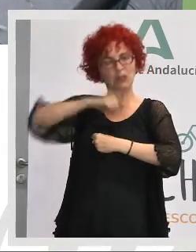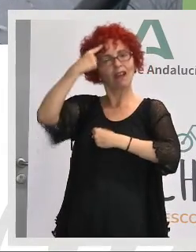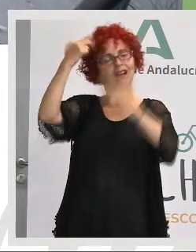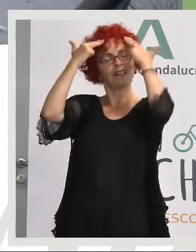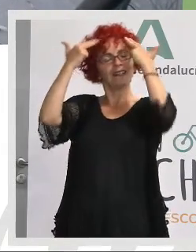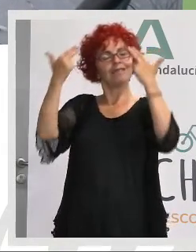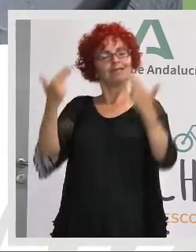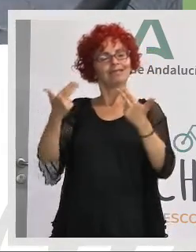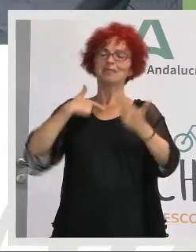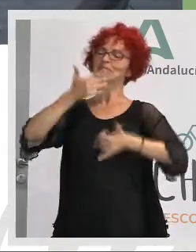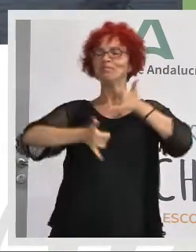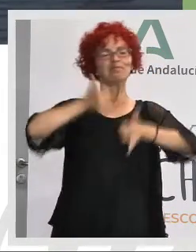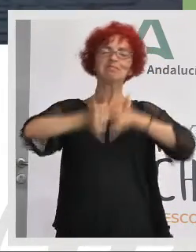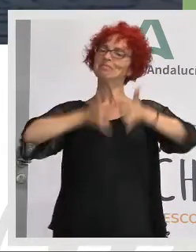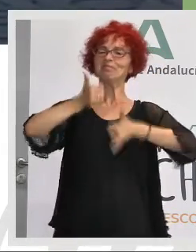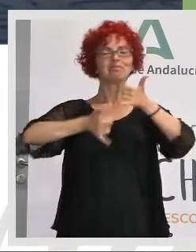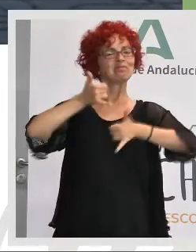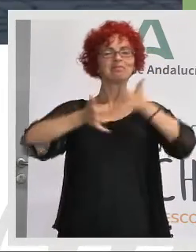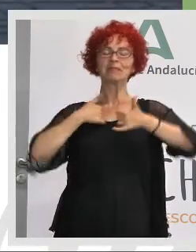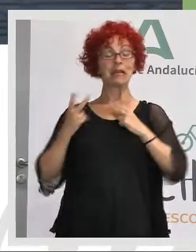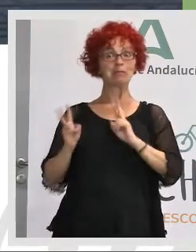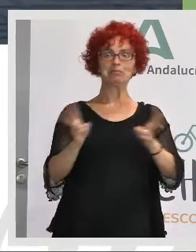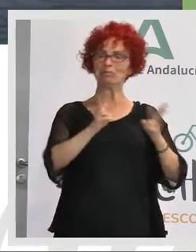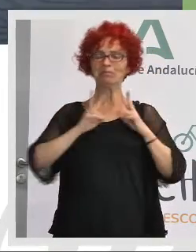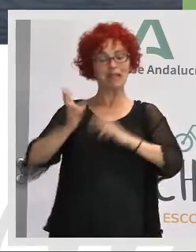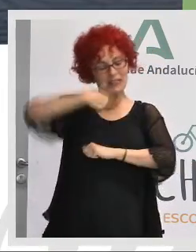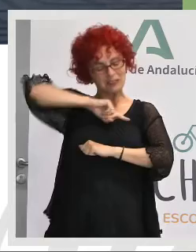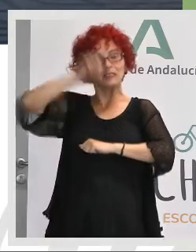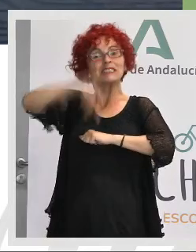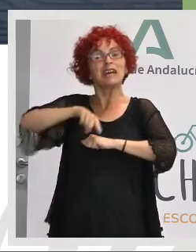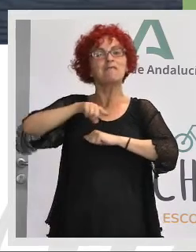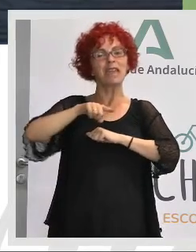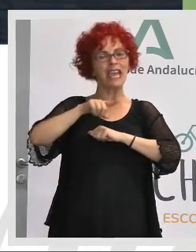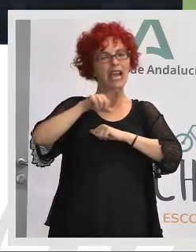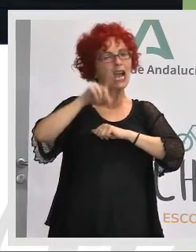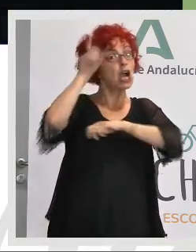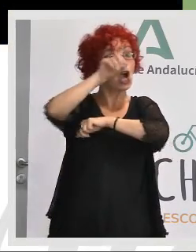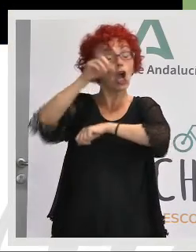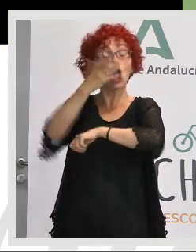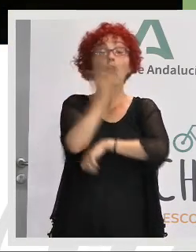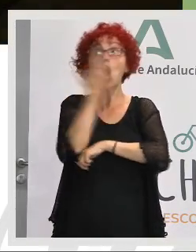jornada de instituto. Y también proyectamos hacia los coles adscritos.